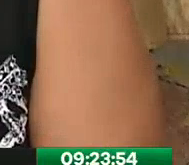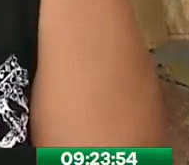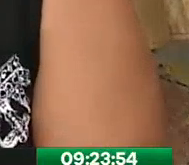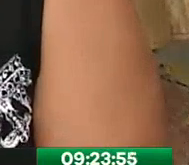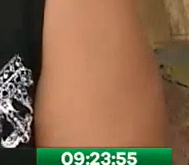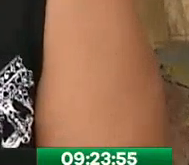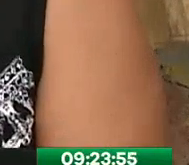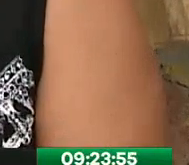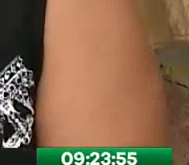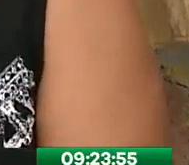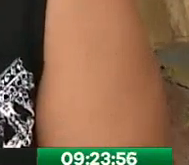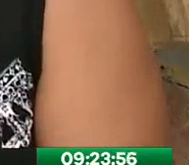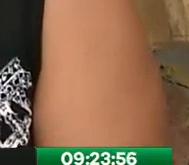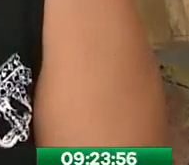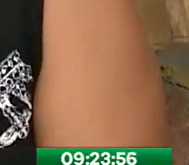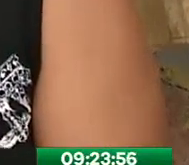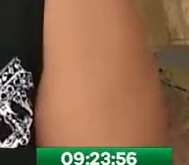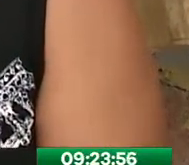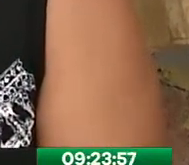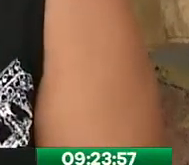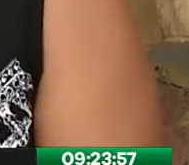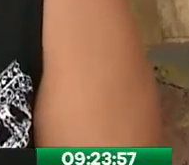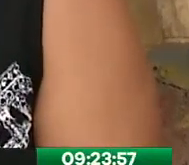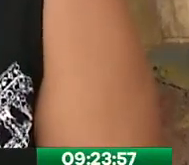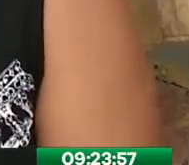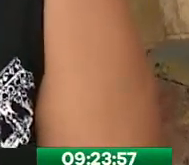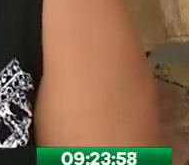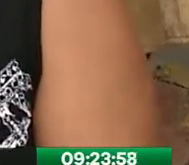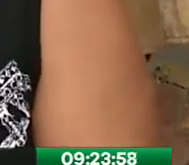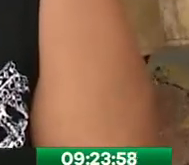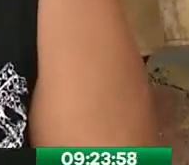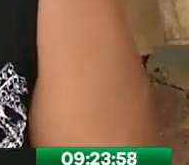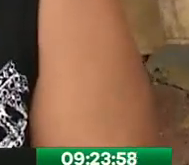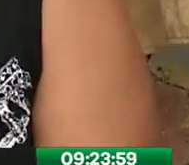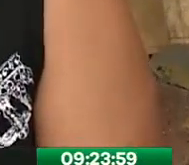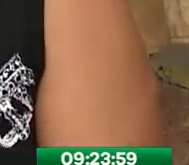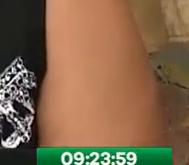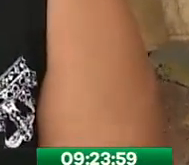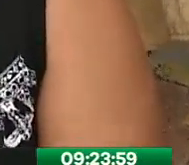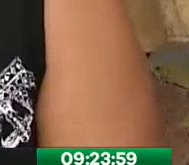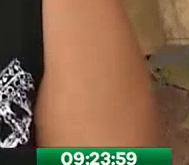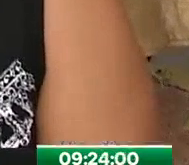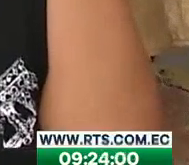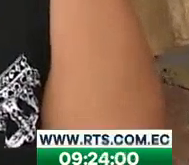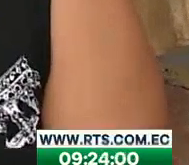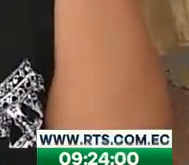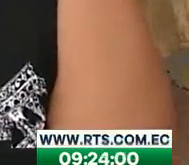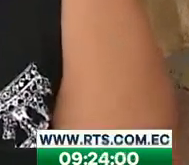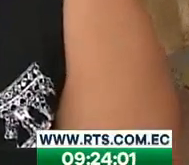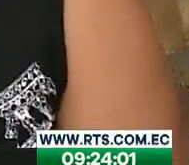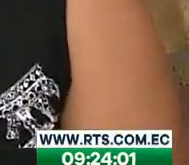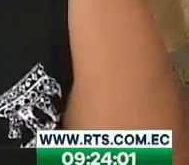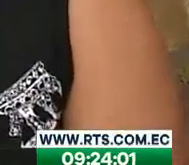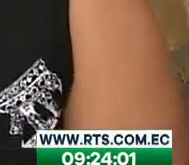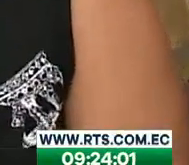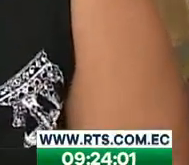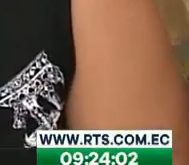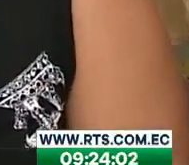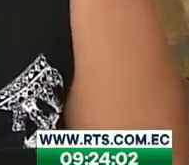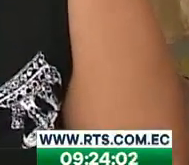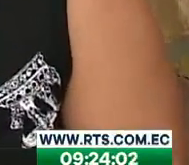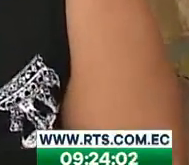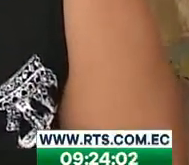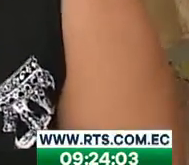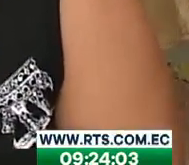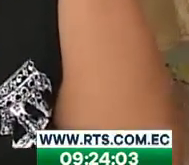si él hacía sus cosas, para eso están las autoridades, para que ellos estén presentes y lo